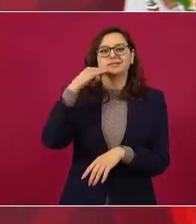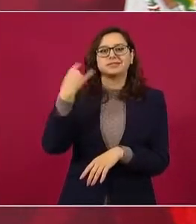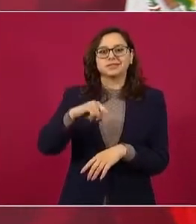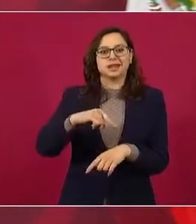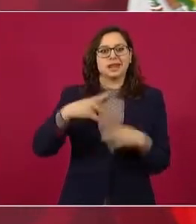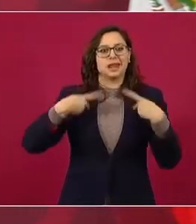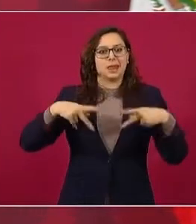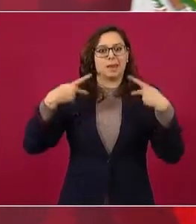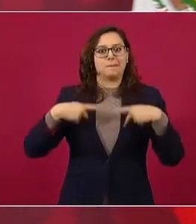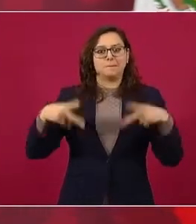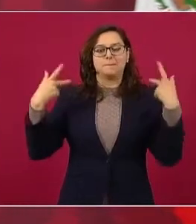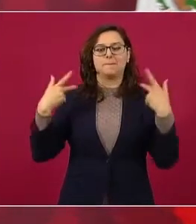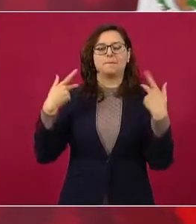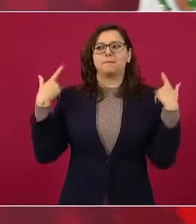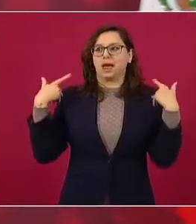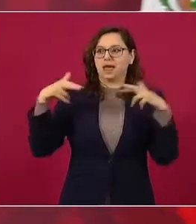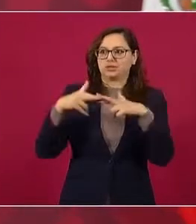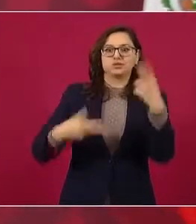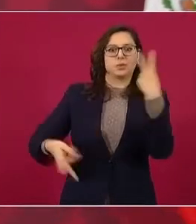y de Uruguay,